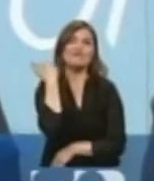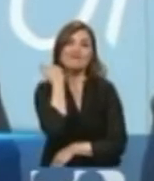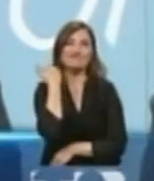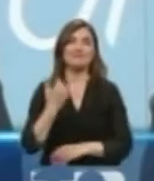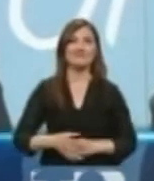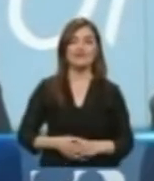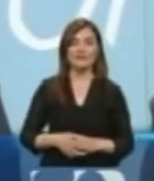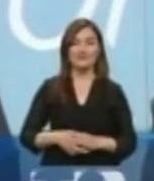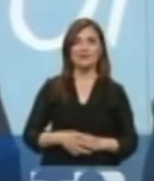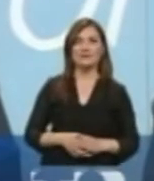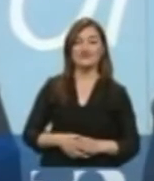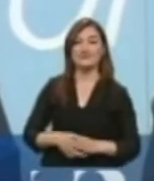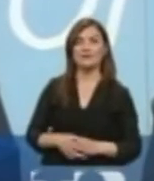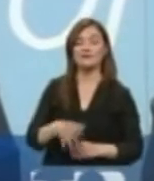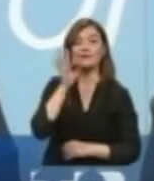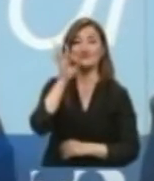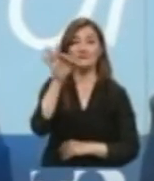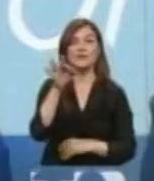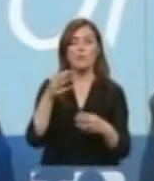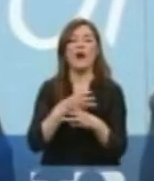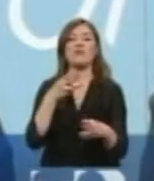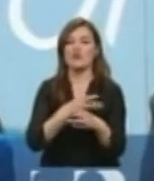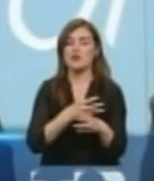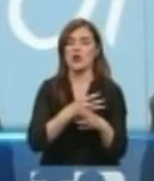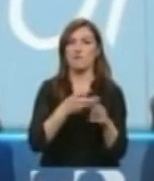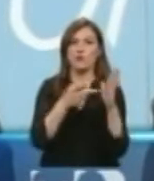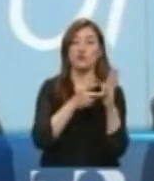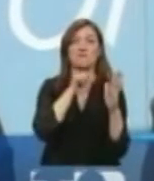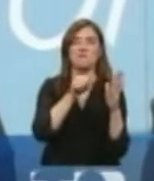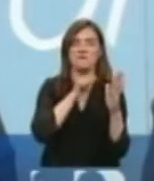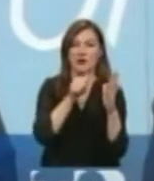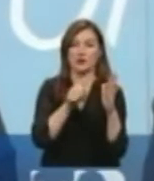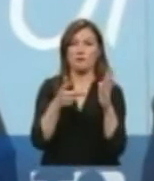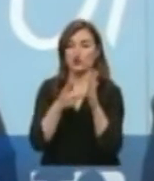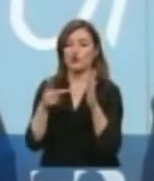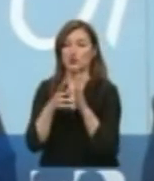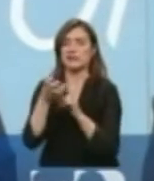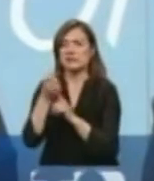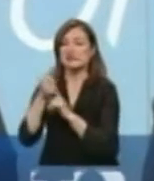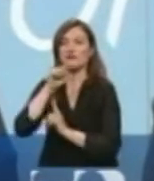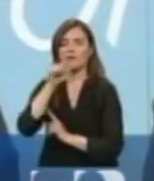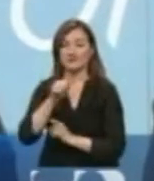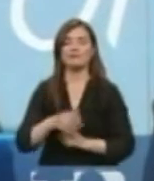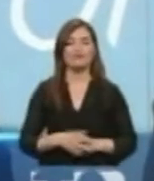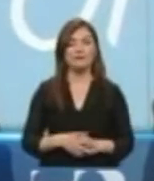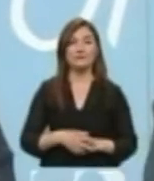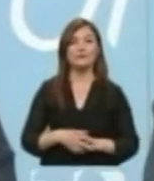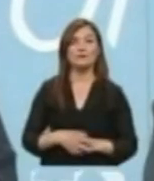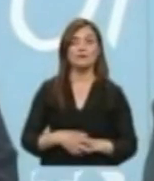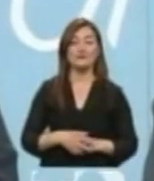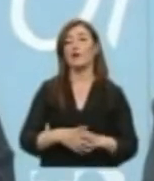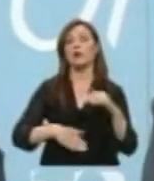supletorio. Este examen va a ser solo de las materias en las cuales en el examen ser bachiller no hayan logrado el puntaje